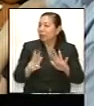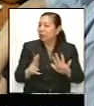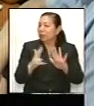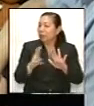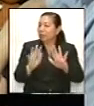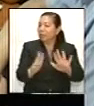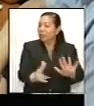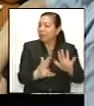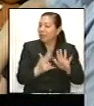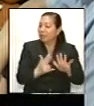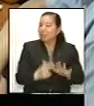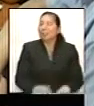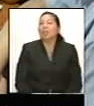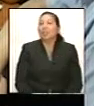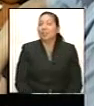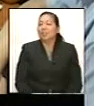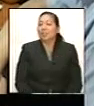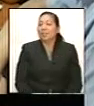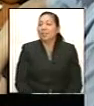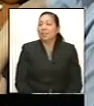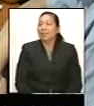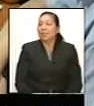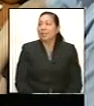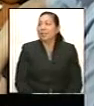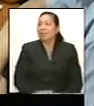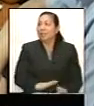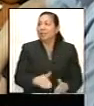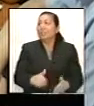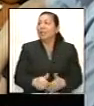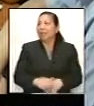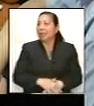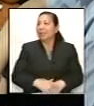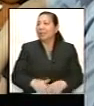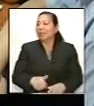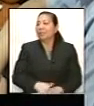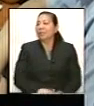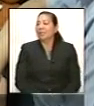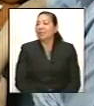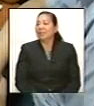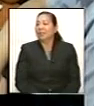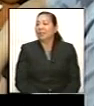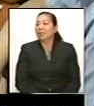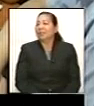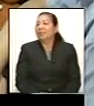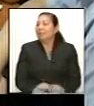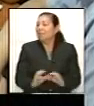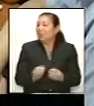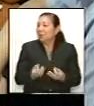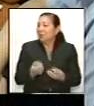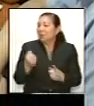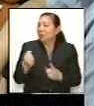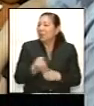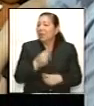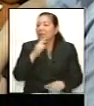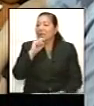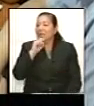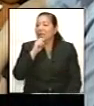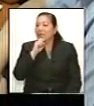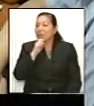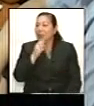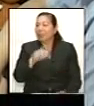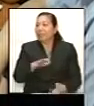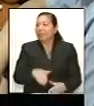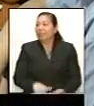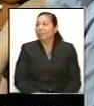1818 que recibe quejas, ¿no?, en caso que estas denuncias por violencia familiar o violencia contra la mujer, digamos,